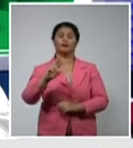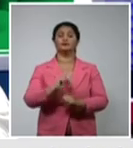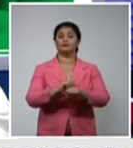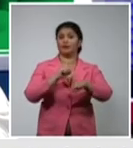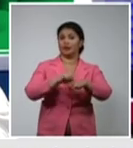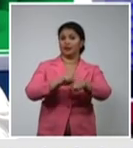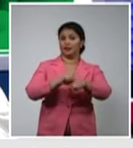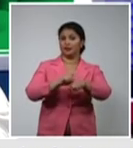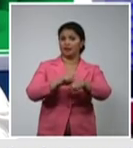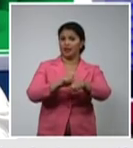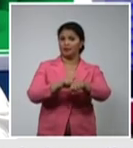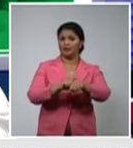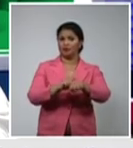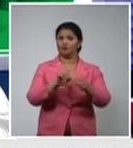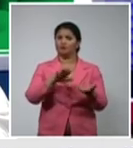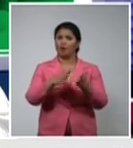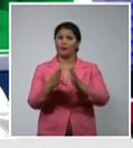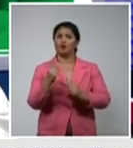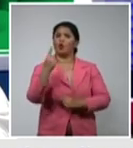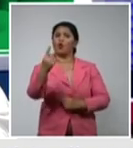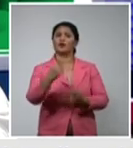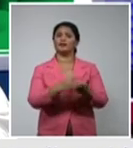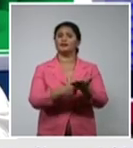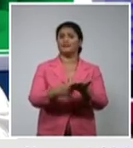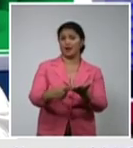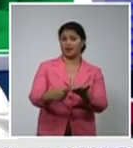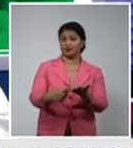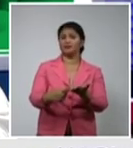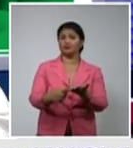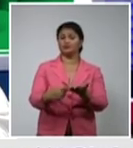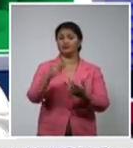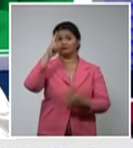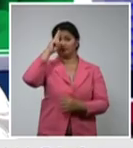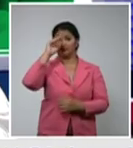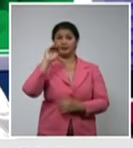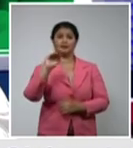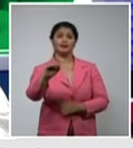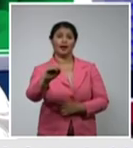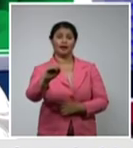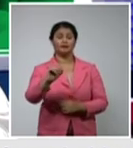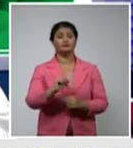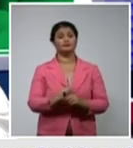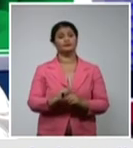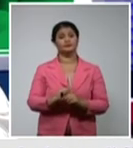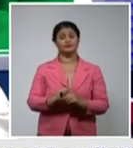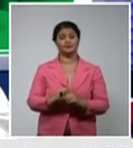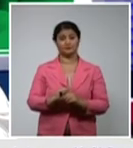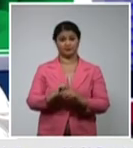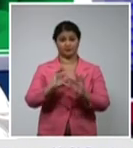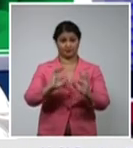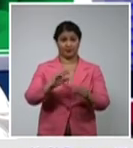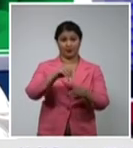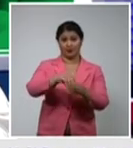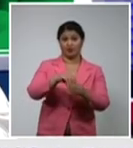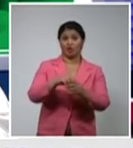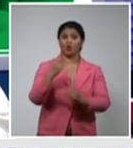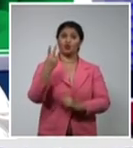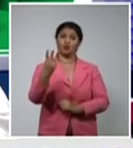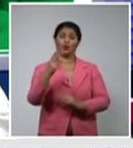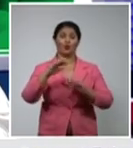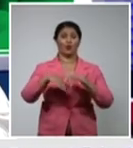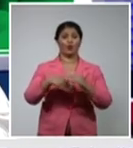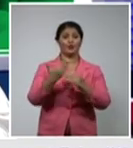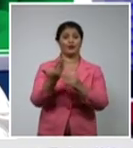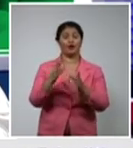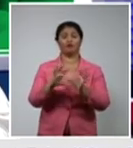6 días ingresada en hospitales de nuestra capital, 2 de ellos en terapia intensiva